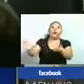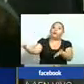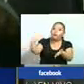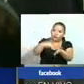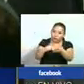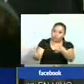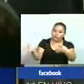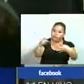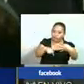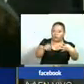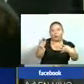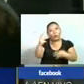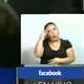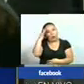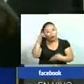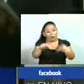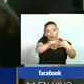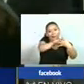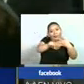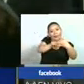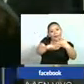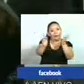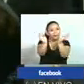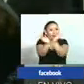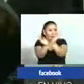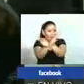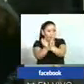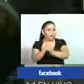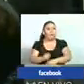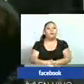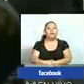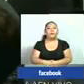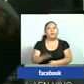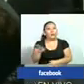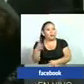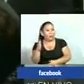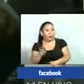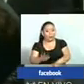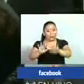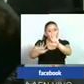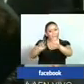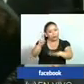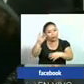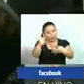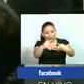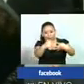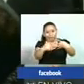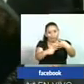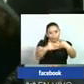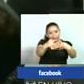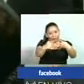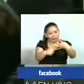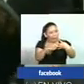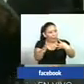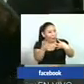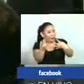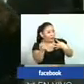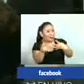si no me equivoco a finales de mayo en una diferencia como de 17 días entre ellos y